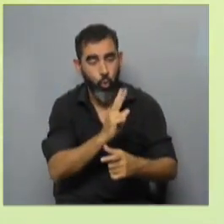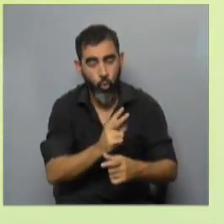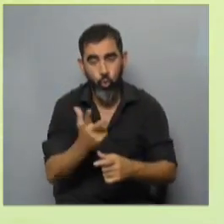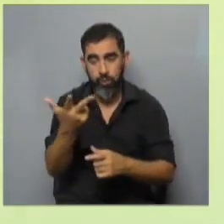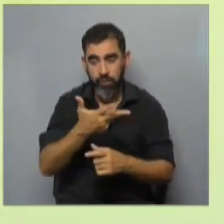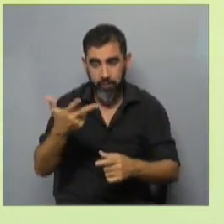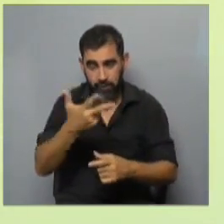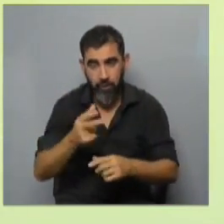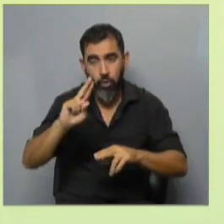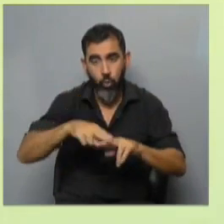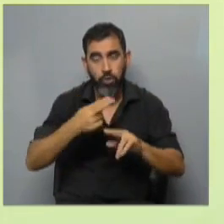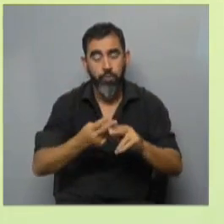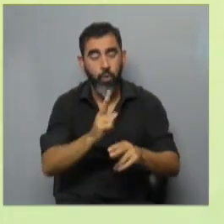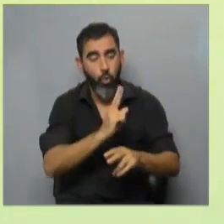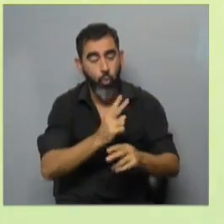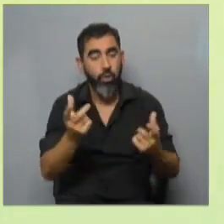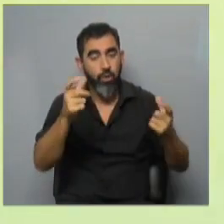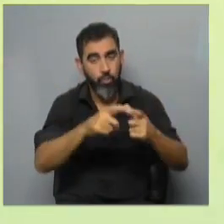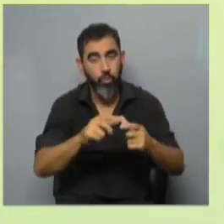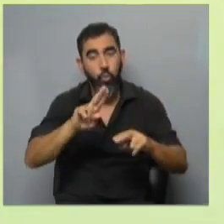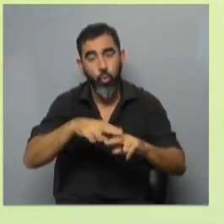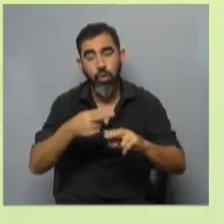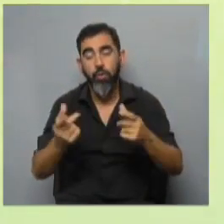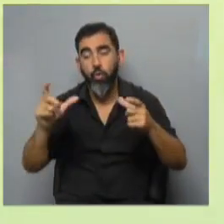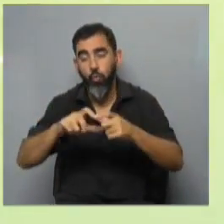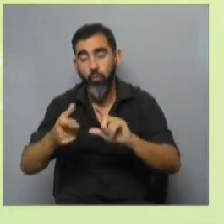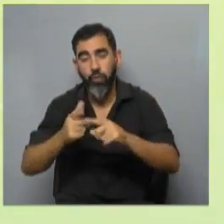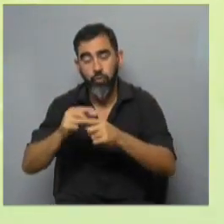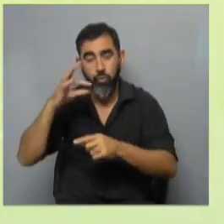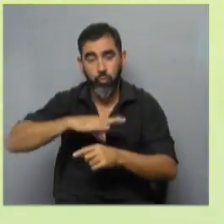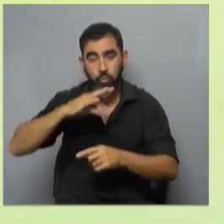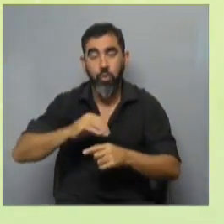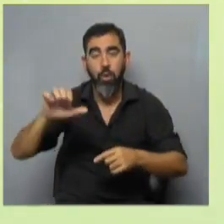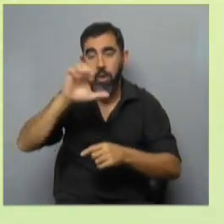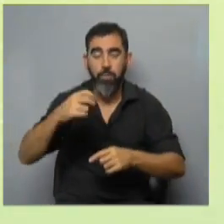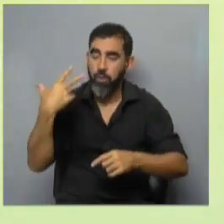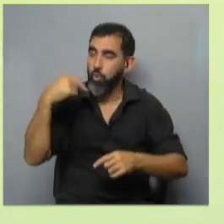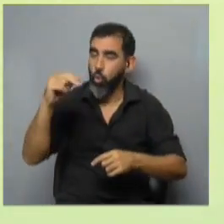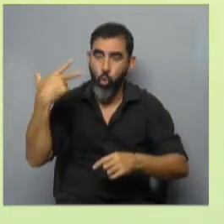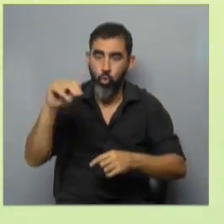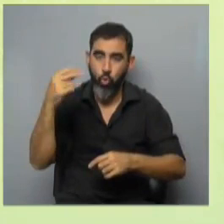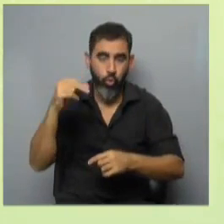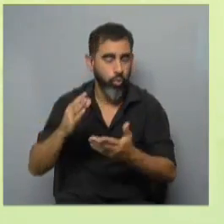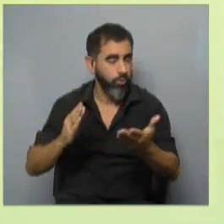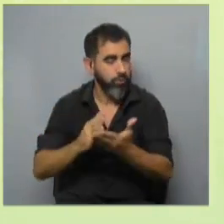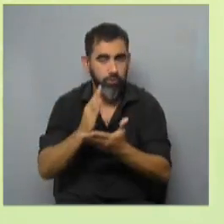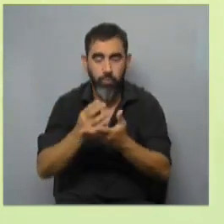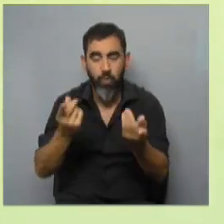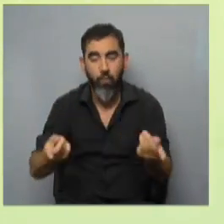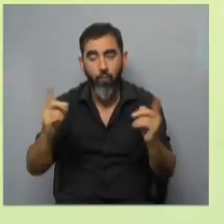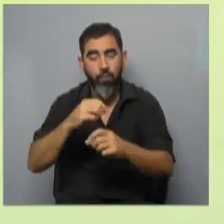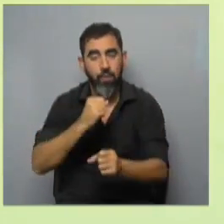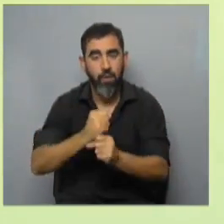volvimos a bipartitas nuevamente fuimos a consejos salarios y la empresa se ha llegado en todos los términos de la